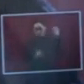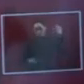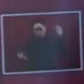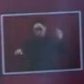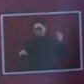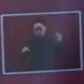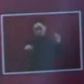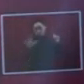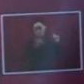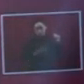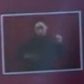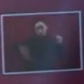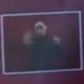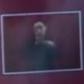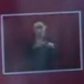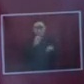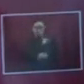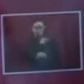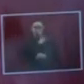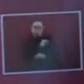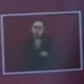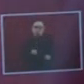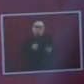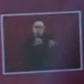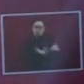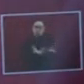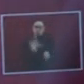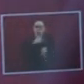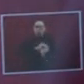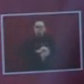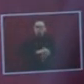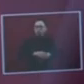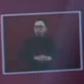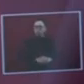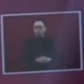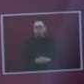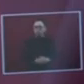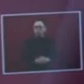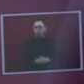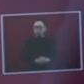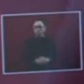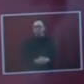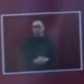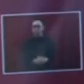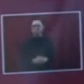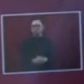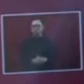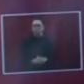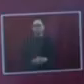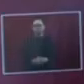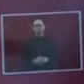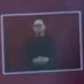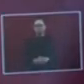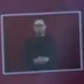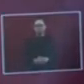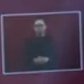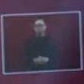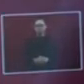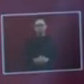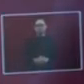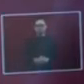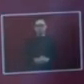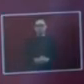capaces técnicamente, pero honradas a cabalidad para manejar esa cantidad de dinero que se va a entregar directamente desde la